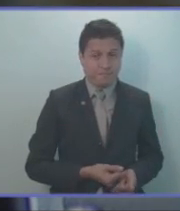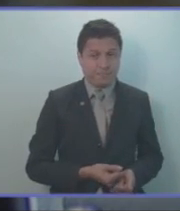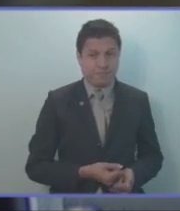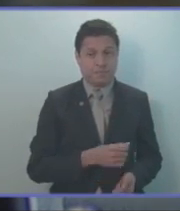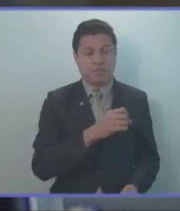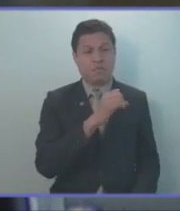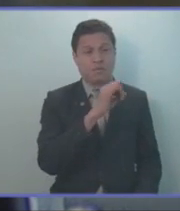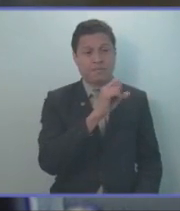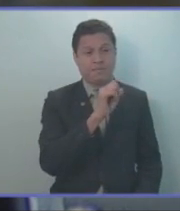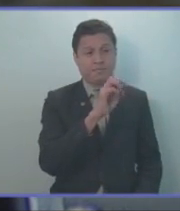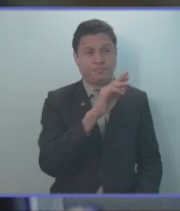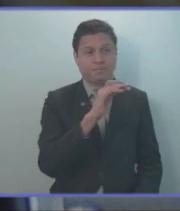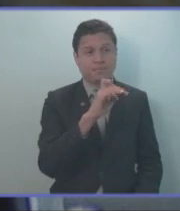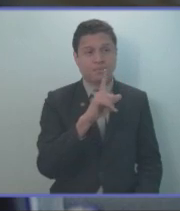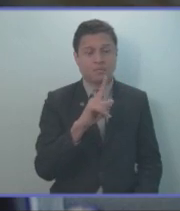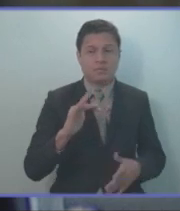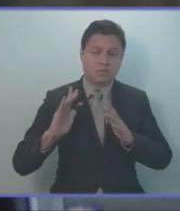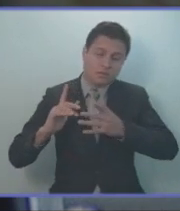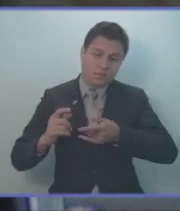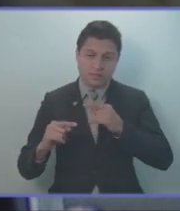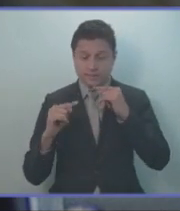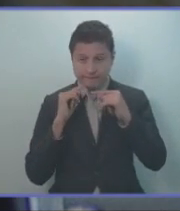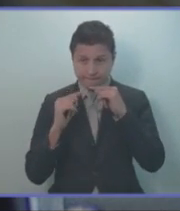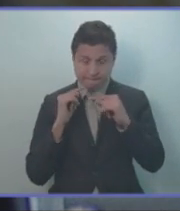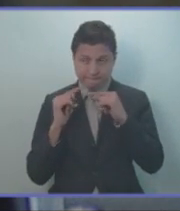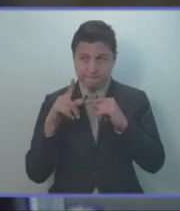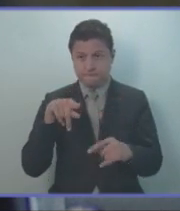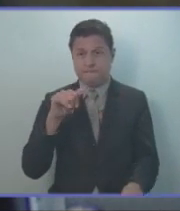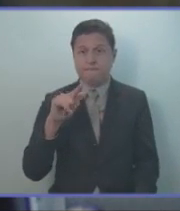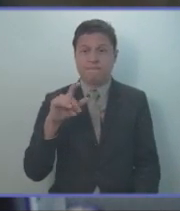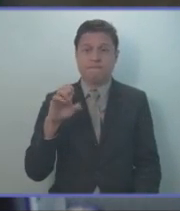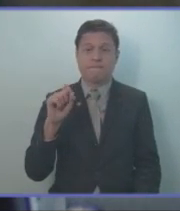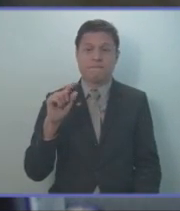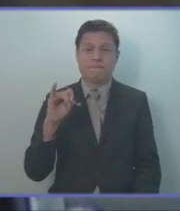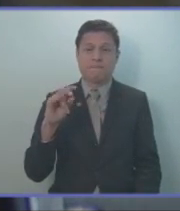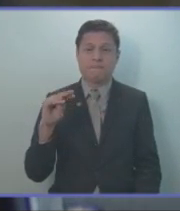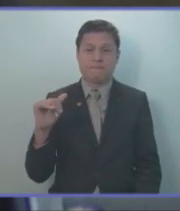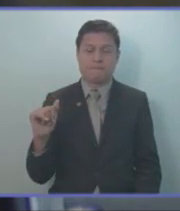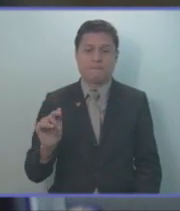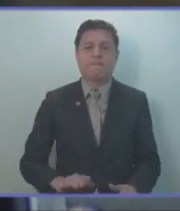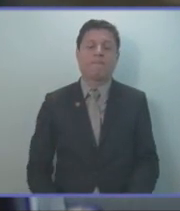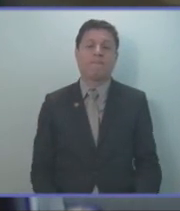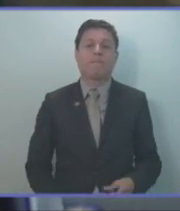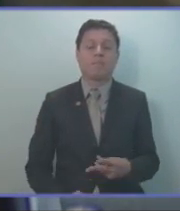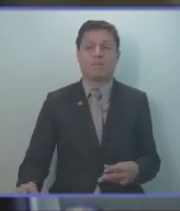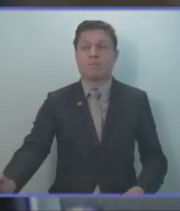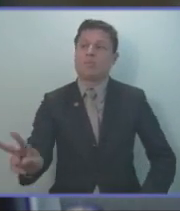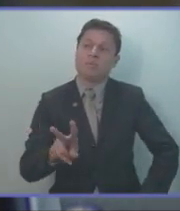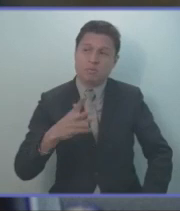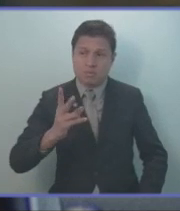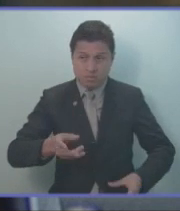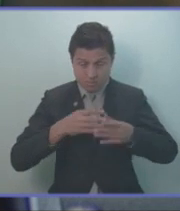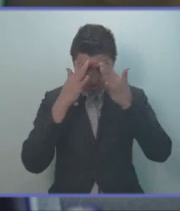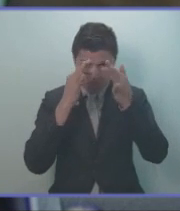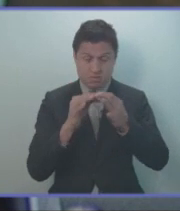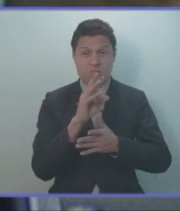de Israel y la Autoridad Nacional Palestina. 2. Dictamen